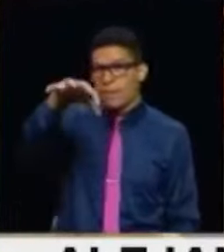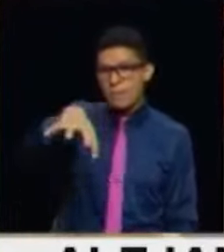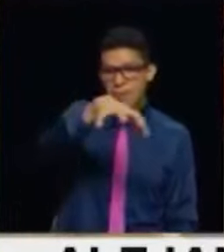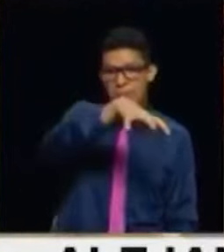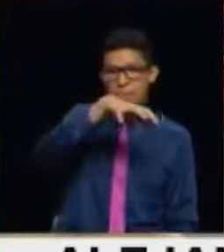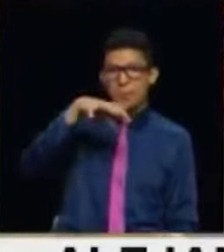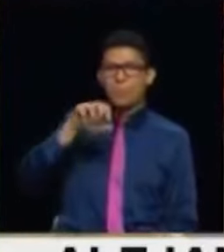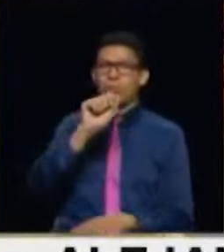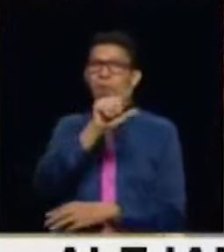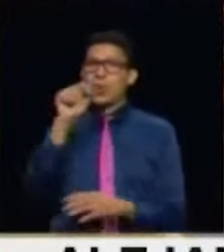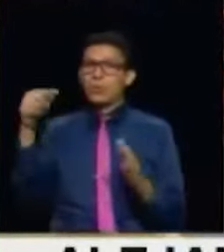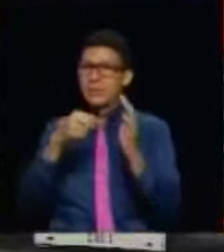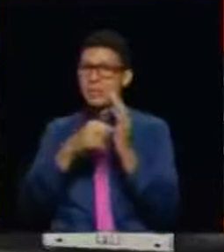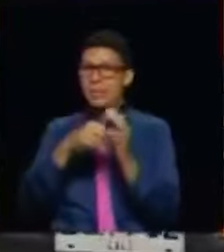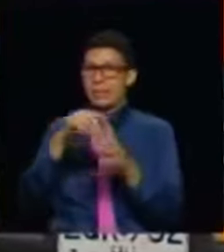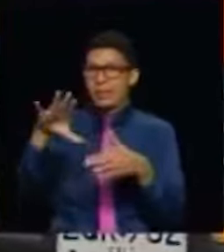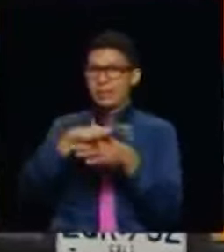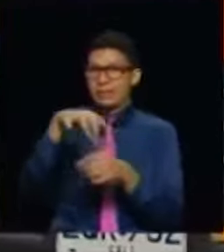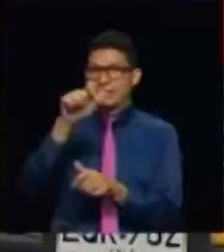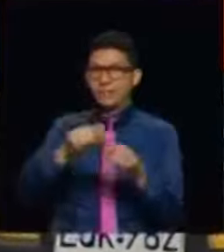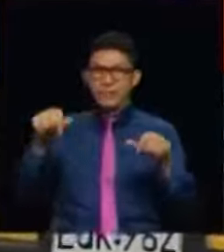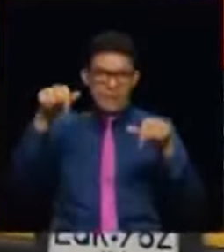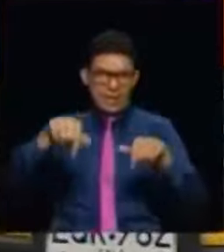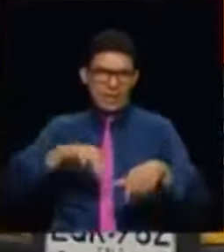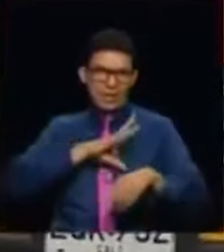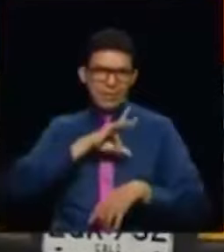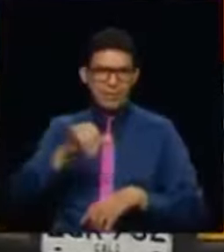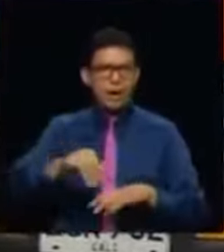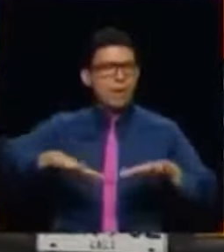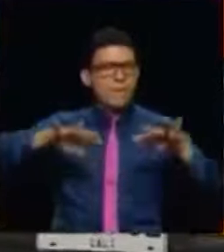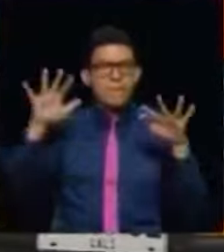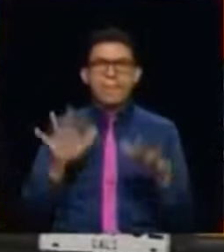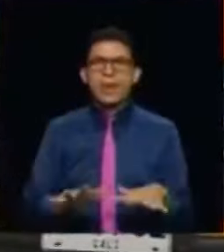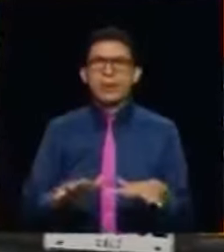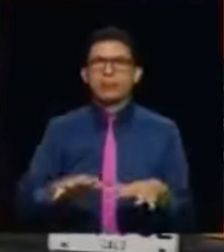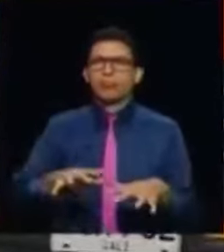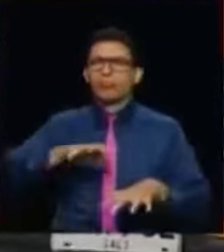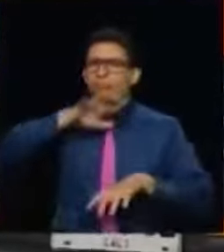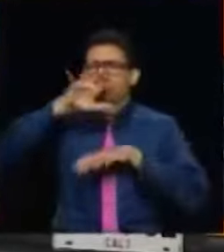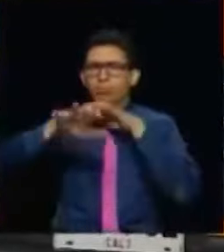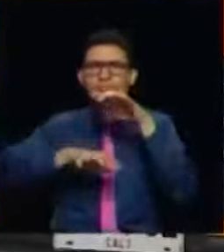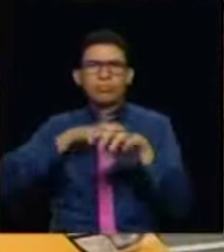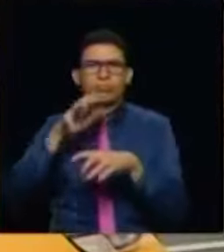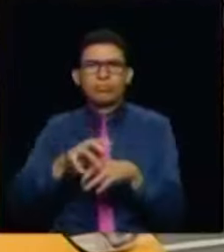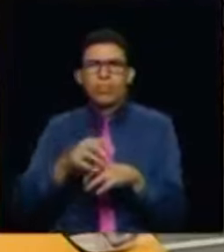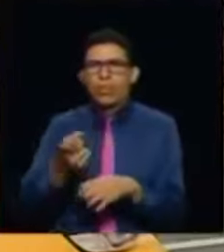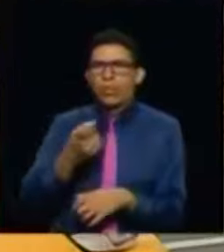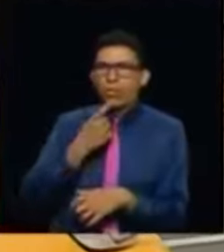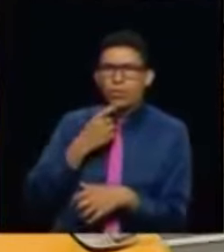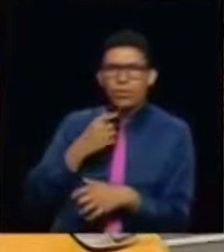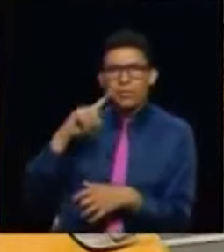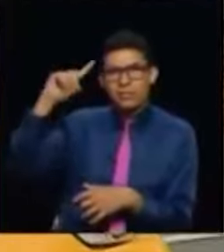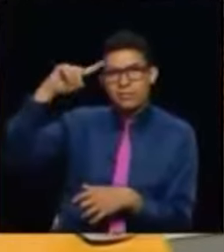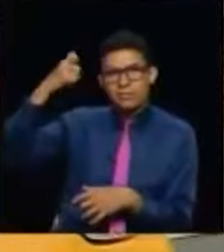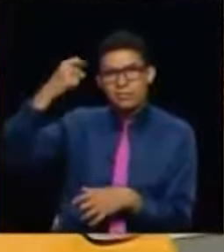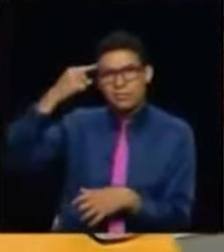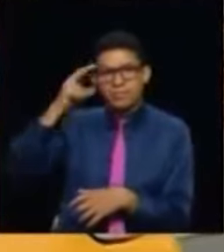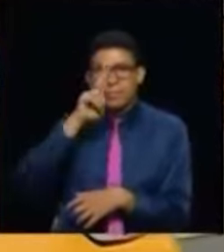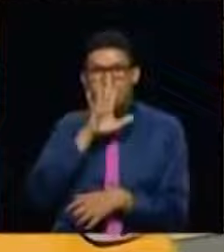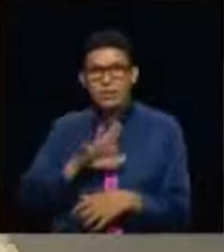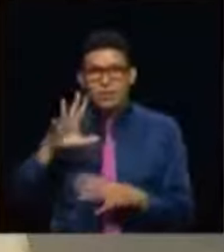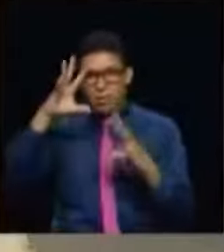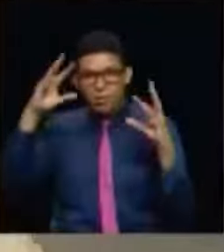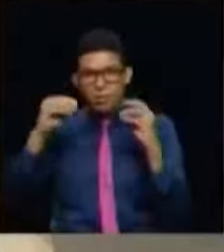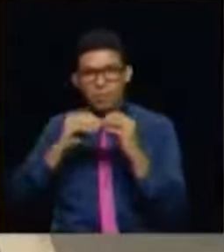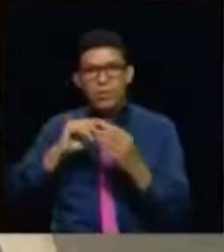de 11.000 taxistas en Cali, quienes decidieron parar sus labores y alzar la voz ante el incumplimiento del gobierno nacional en el acuerdo de la